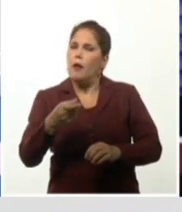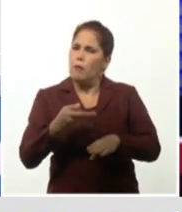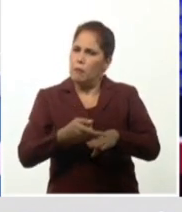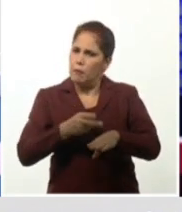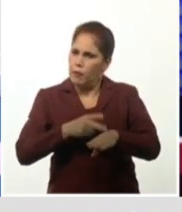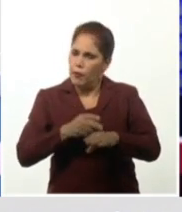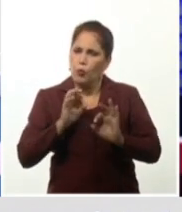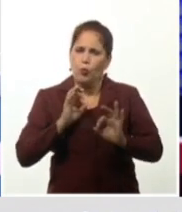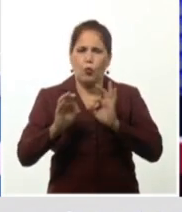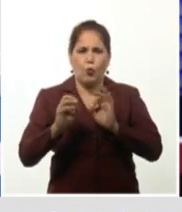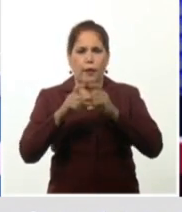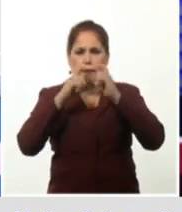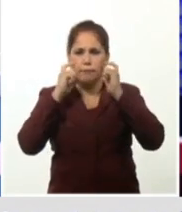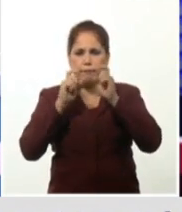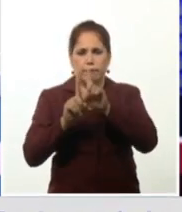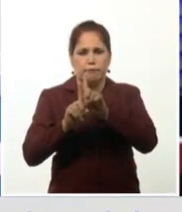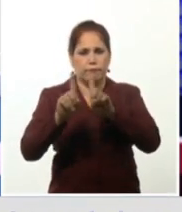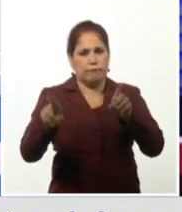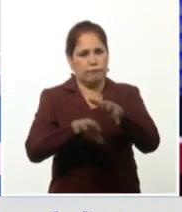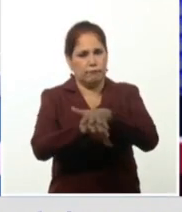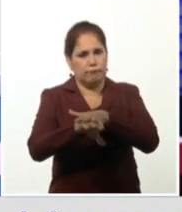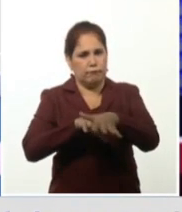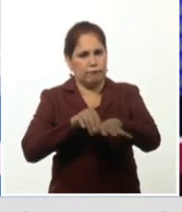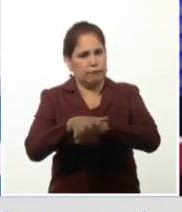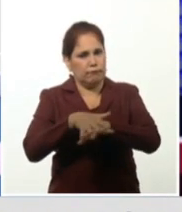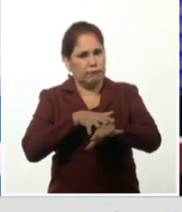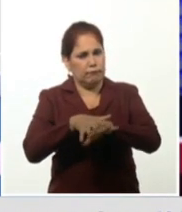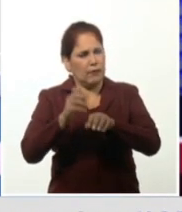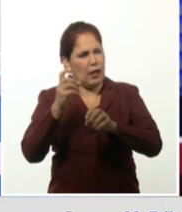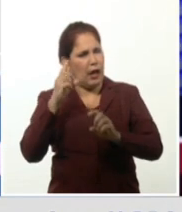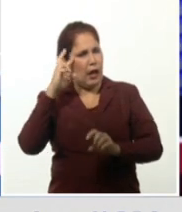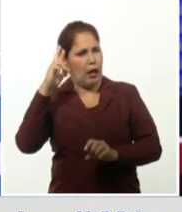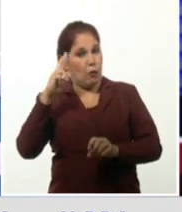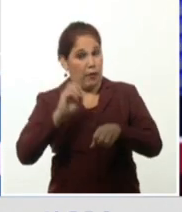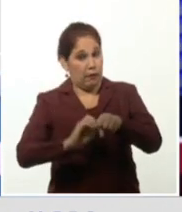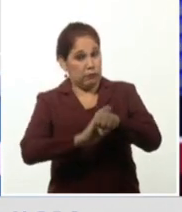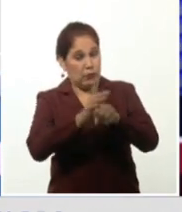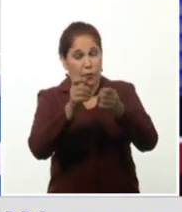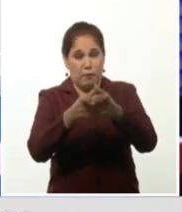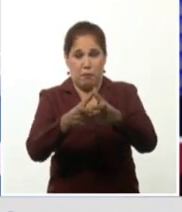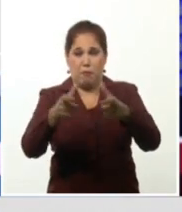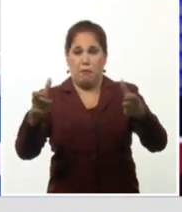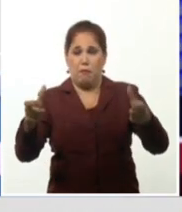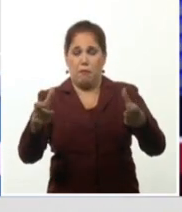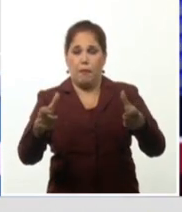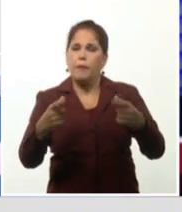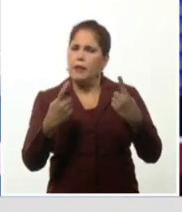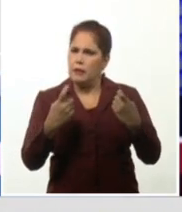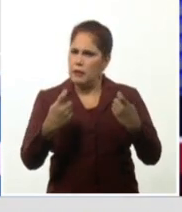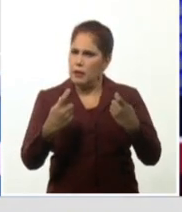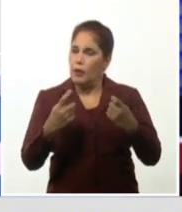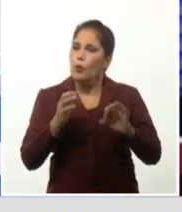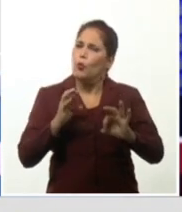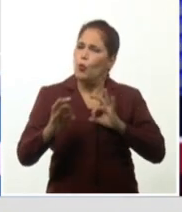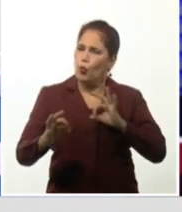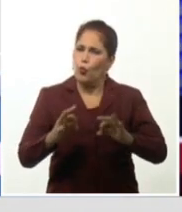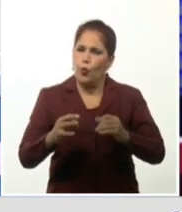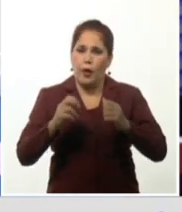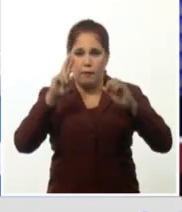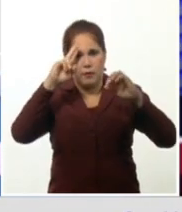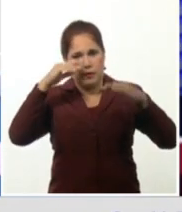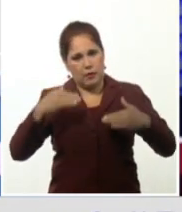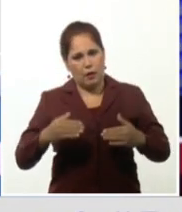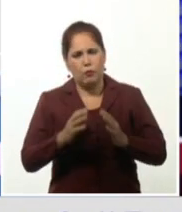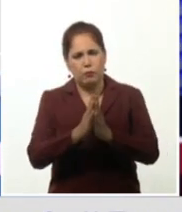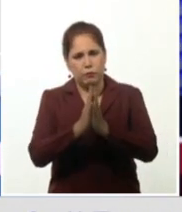Cuídese mucho, proteja a su familia. Son altas las cifras en esta jornada, por tanto es necesario no descuidar ninguna de las